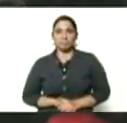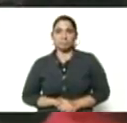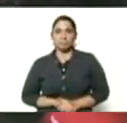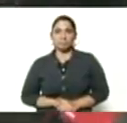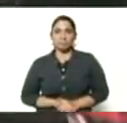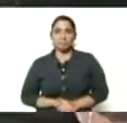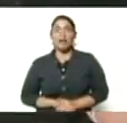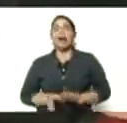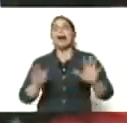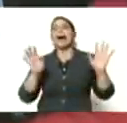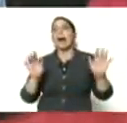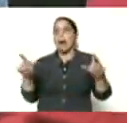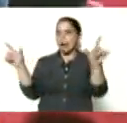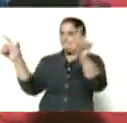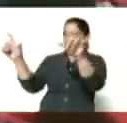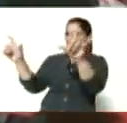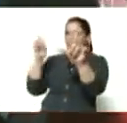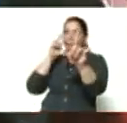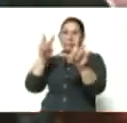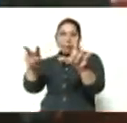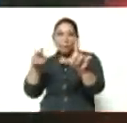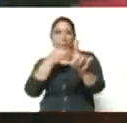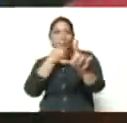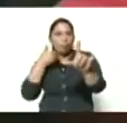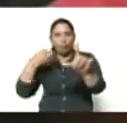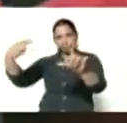Ah, la pantalla, están viendo la pantalla para verme mejor.